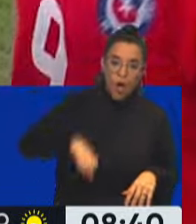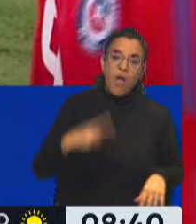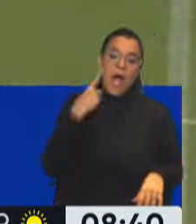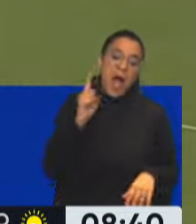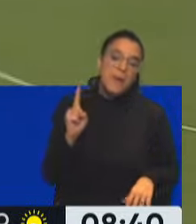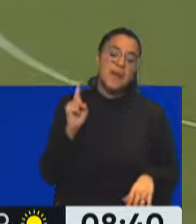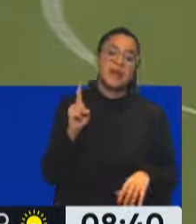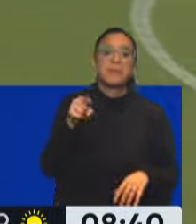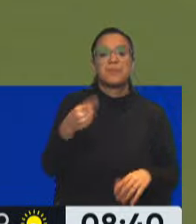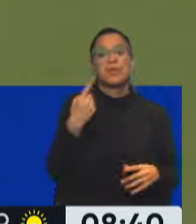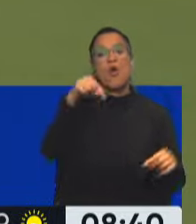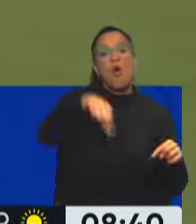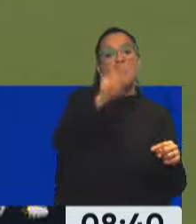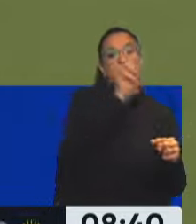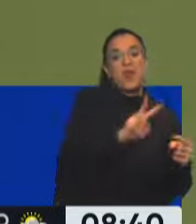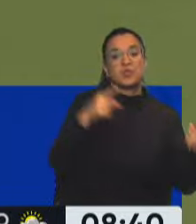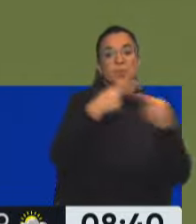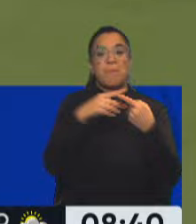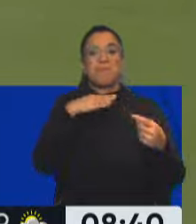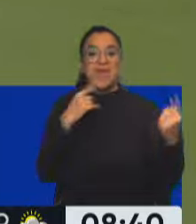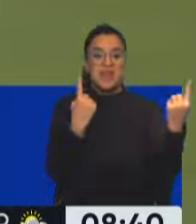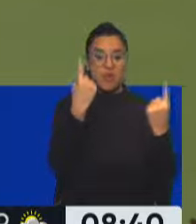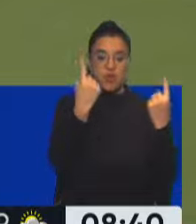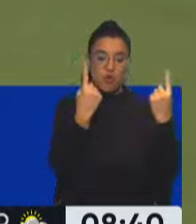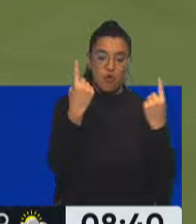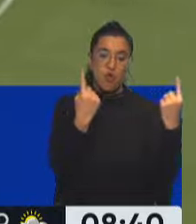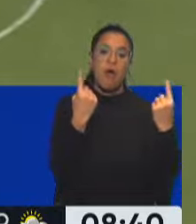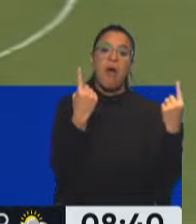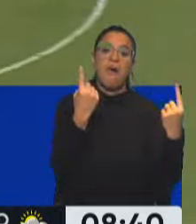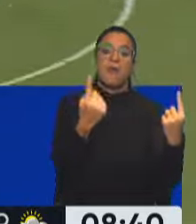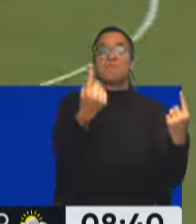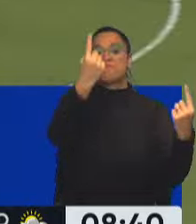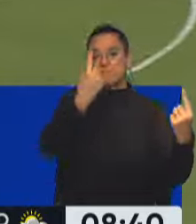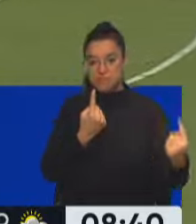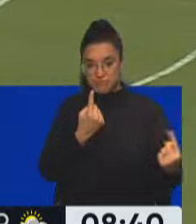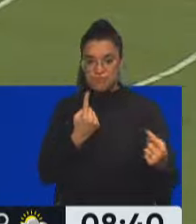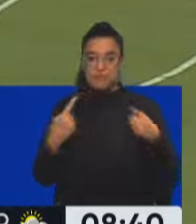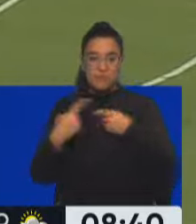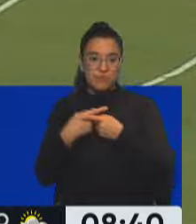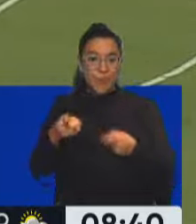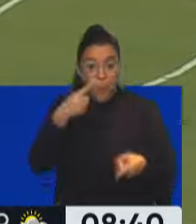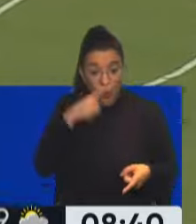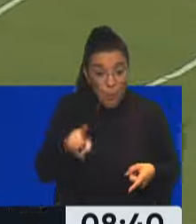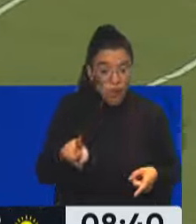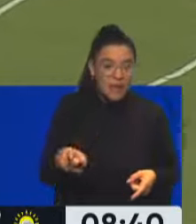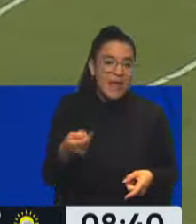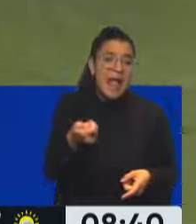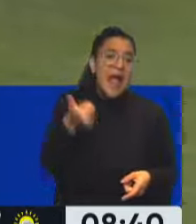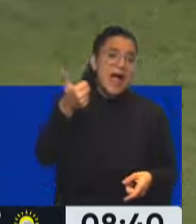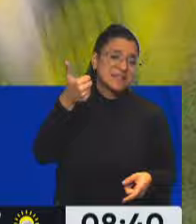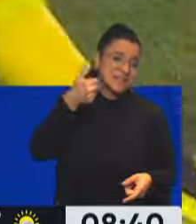que puede salir de Venezuela o México, el segundo de ese grupo. Esta última que por nada,